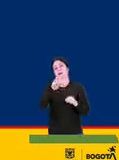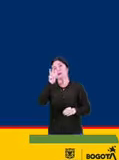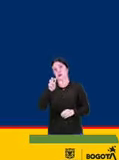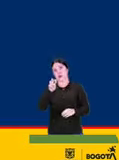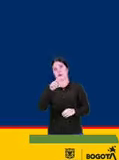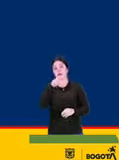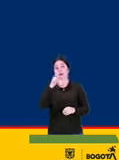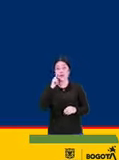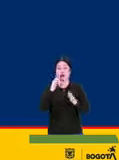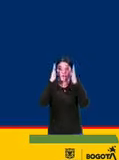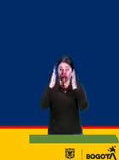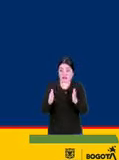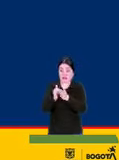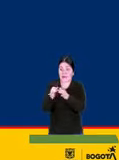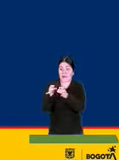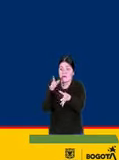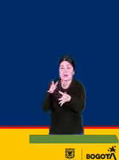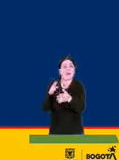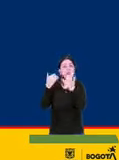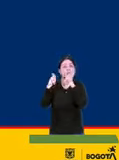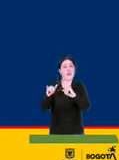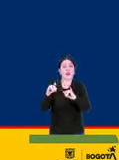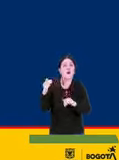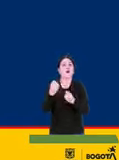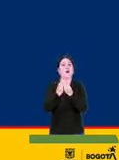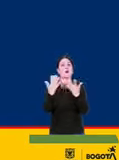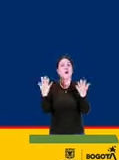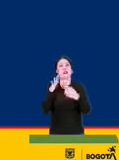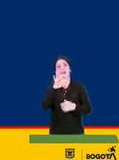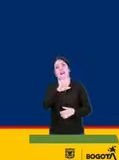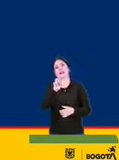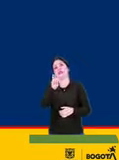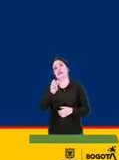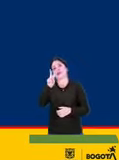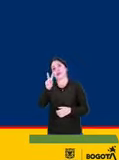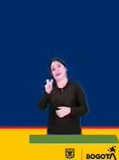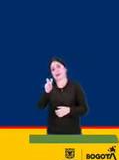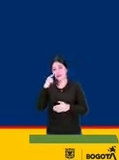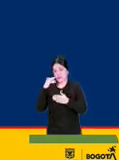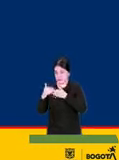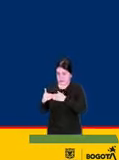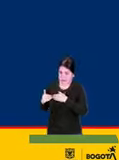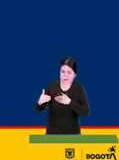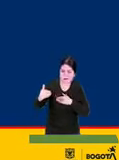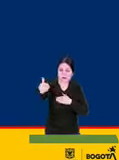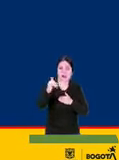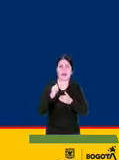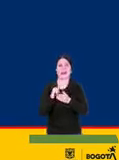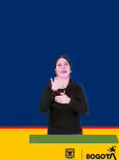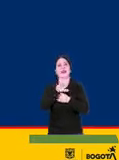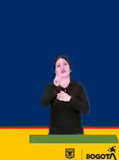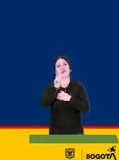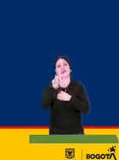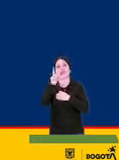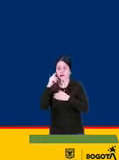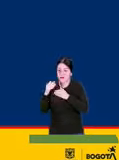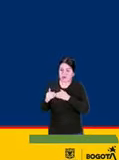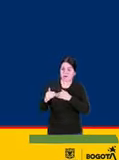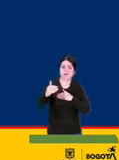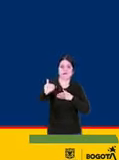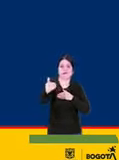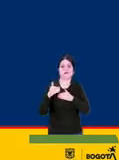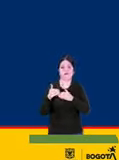fecha habremos terminado 597 unidades de ejecución, que es la medida con que estamos, o que es la